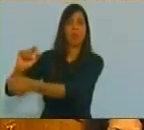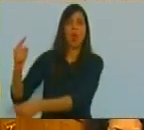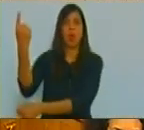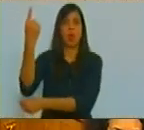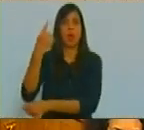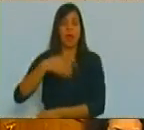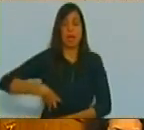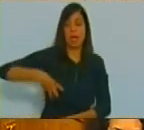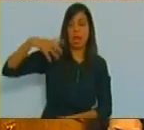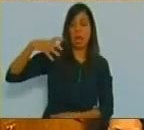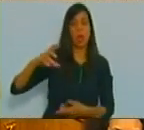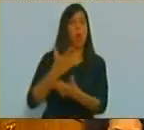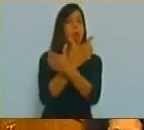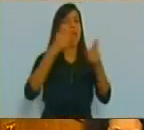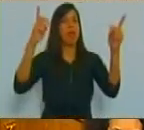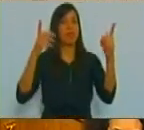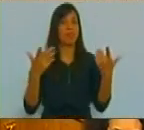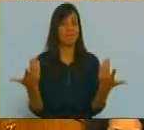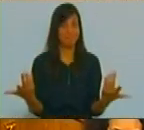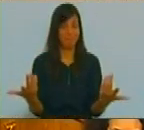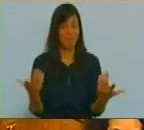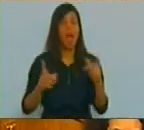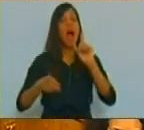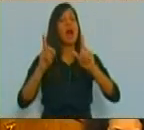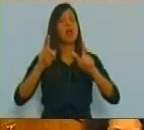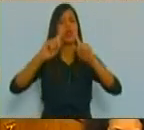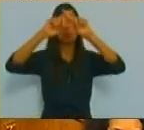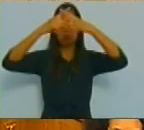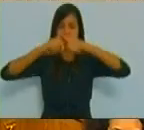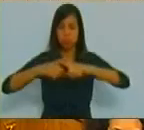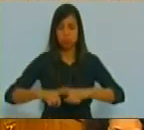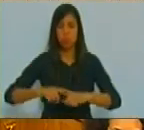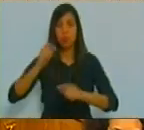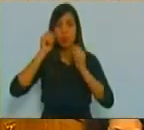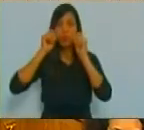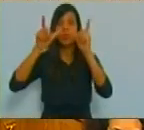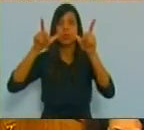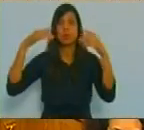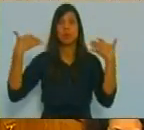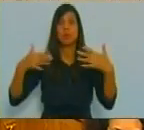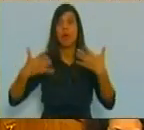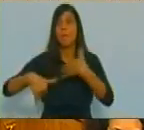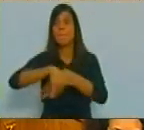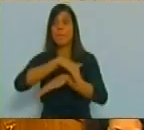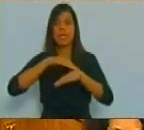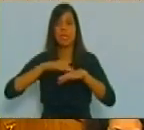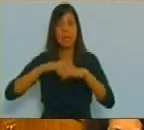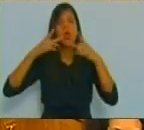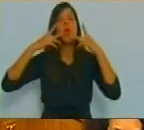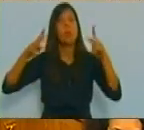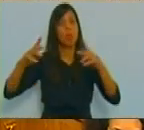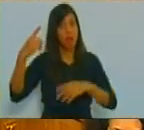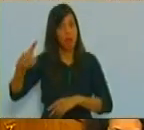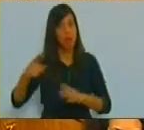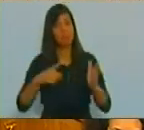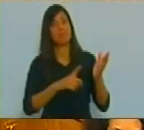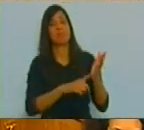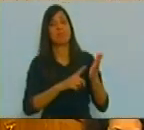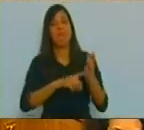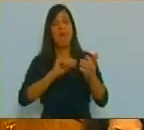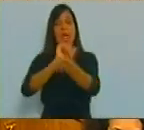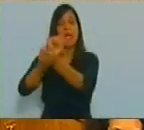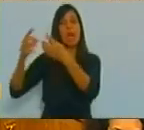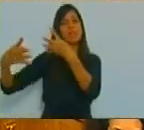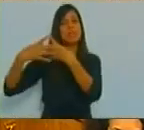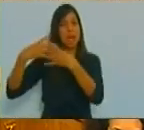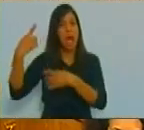algunas cifras incluso que son alarmantes que las tienen el ministerio de penitenciario con